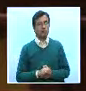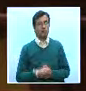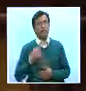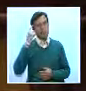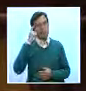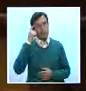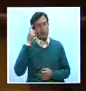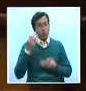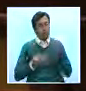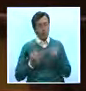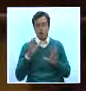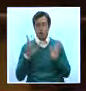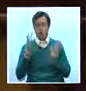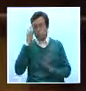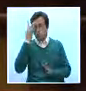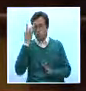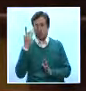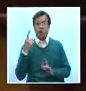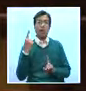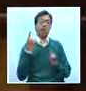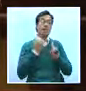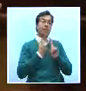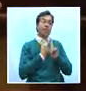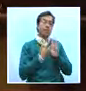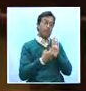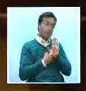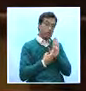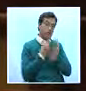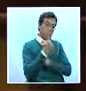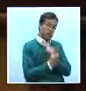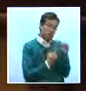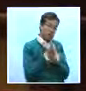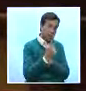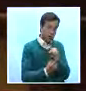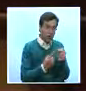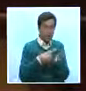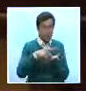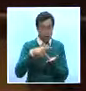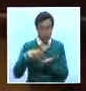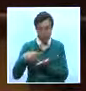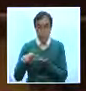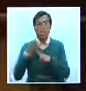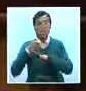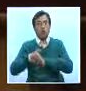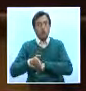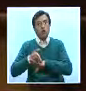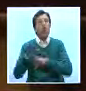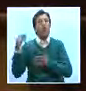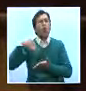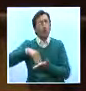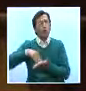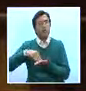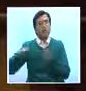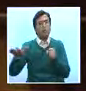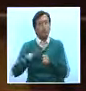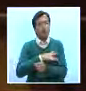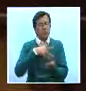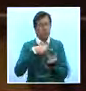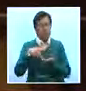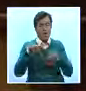injusto el que después se tenga que tributar doblemente cuando ya esa riqueza originalmente fue tributada. En nuestro país sí tenemos que preocuparnos